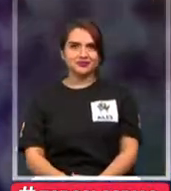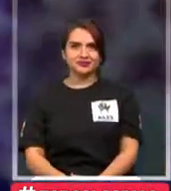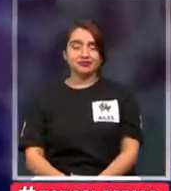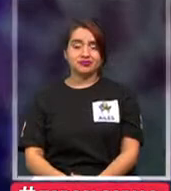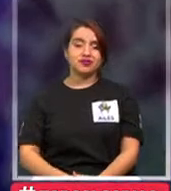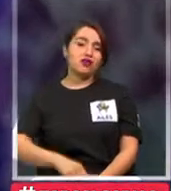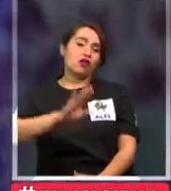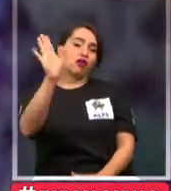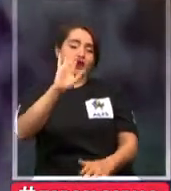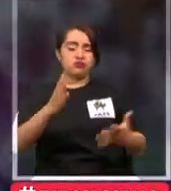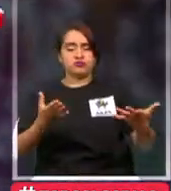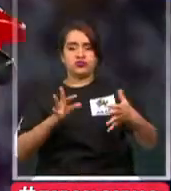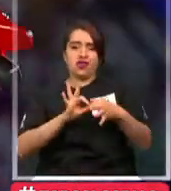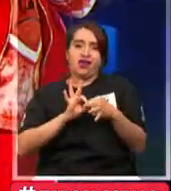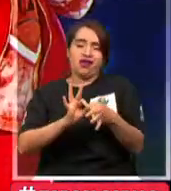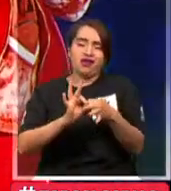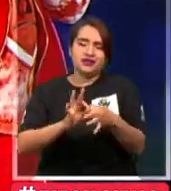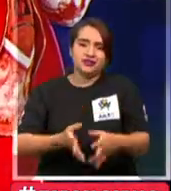muchas gracias